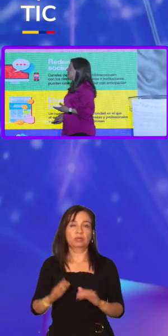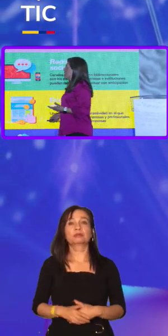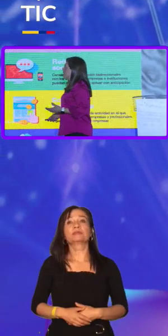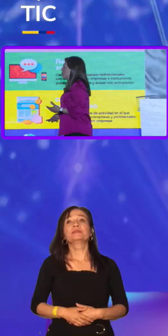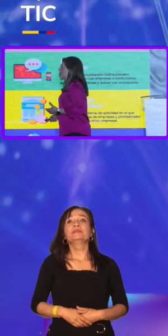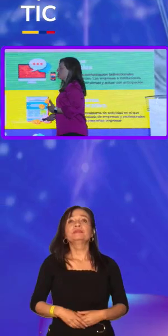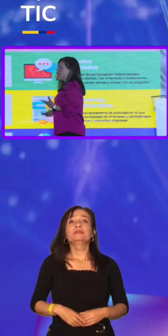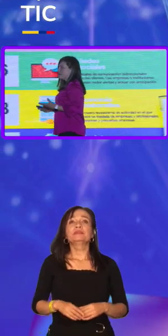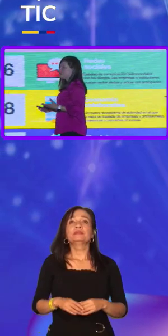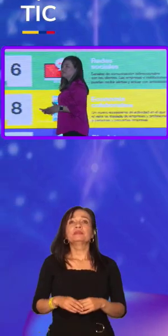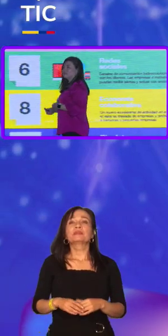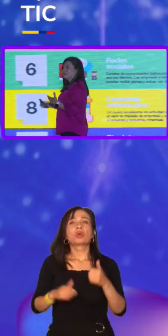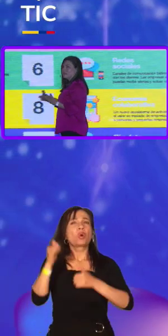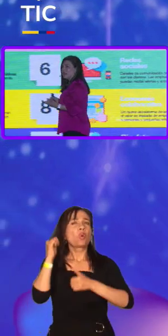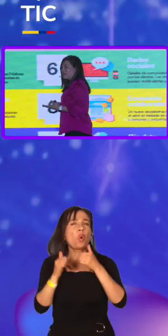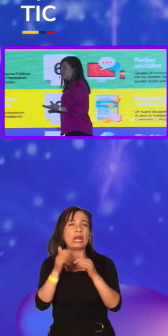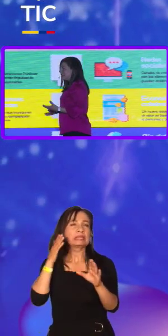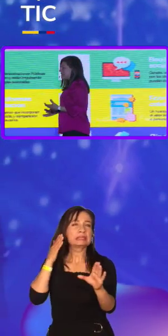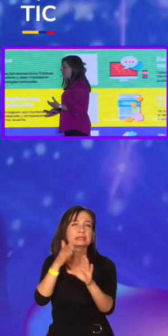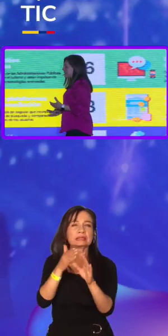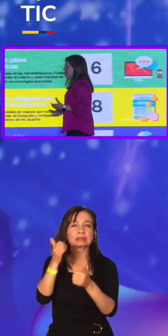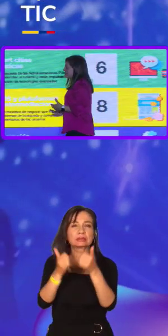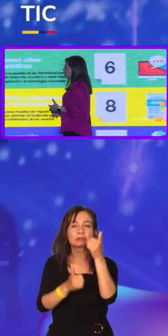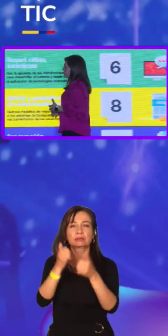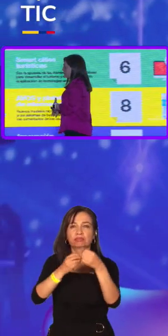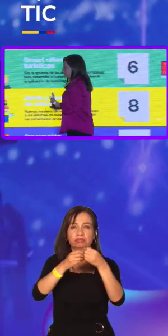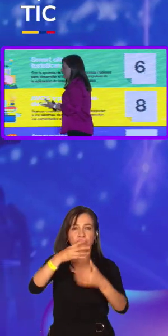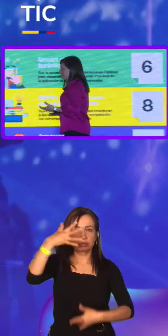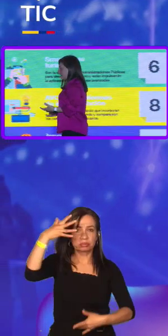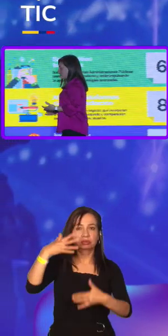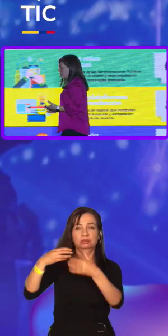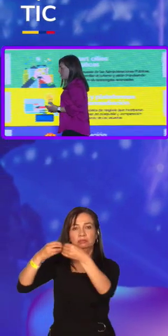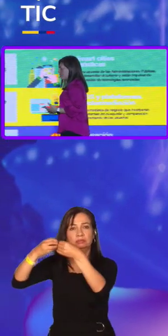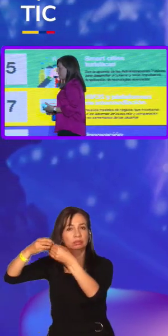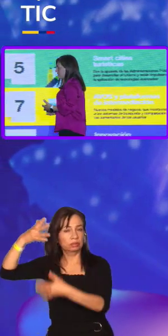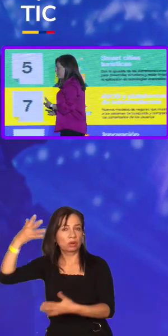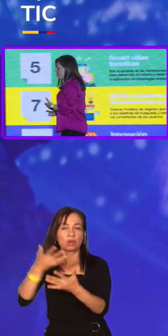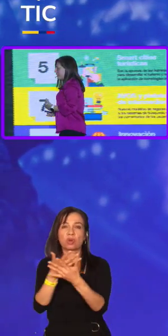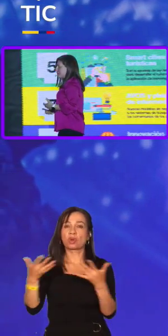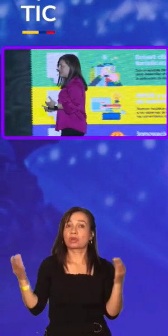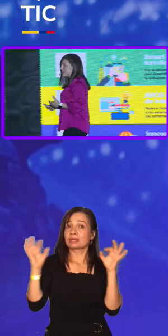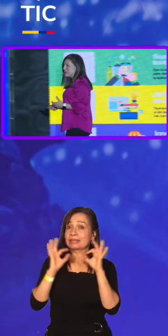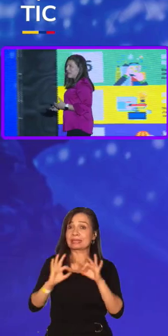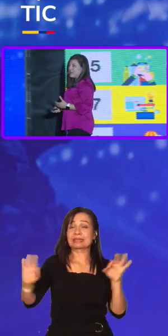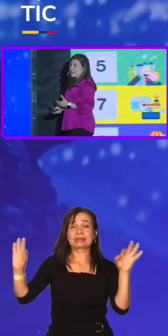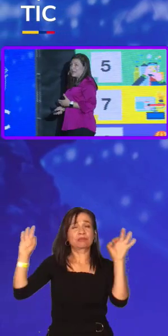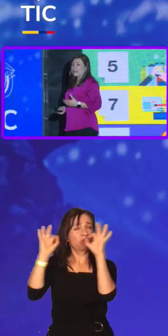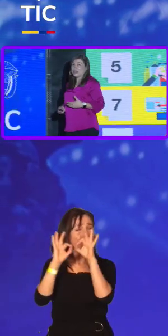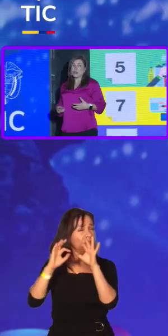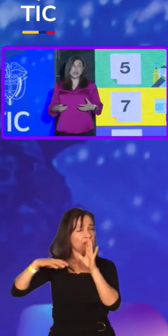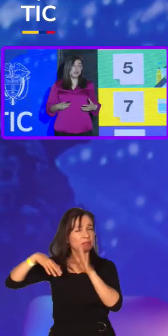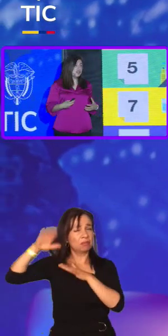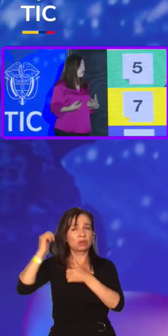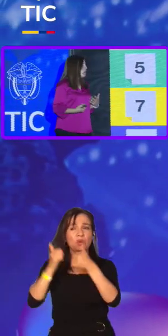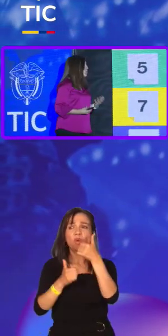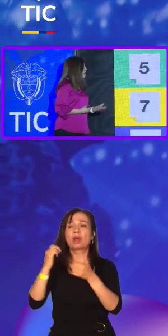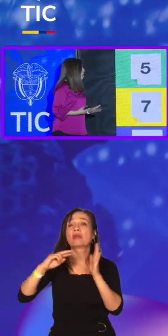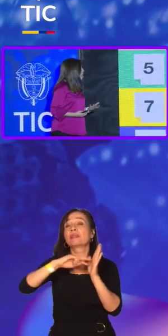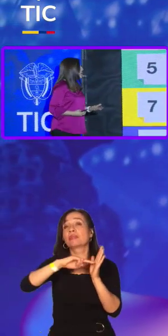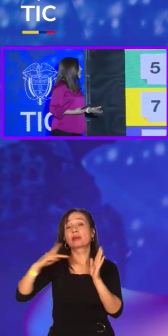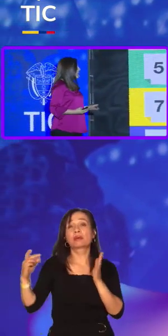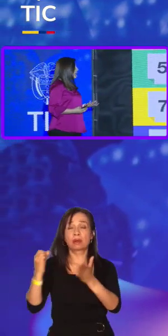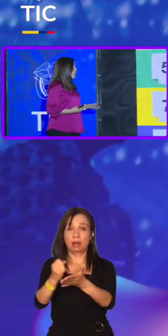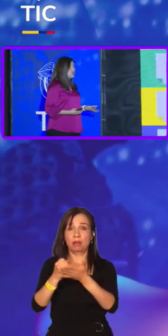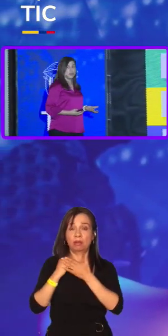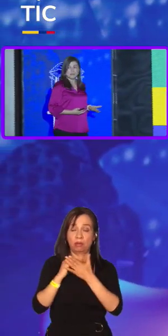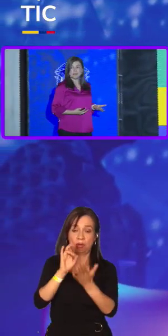¿Qué tendencias tenemos? Bueno, la lista es extensa, tal vez de las cosas más importantes es que la tecnología nos llevó a un